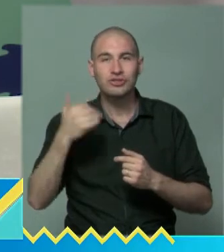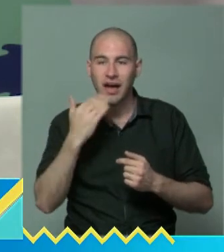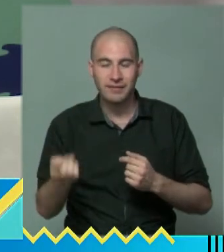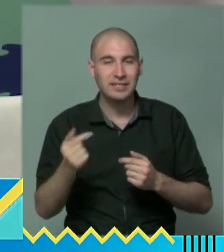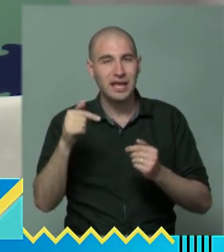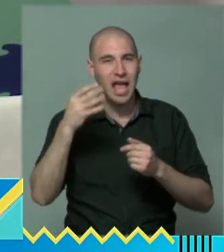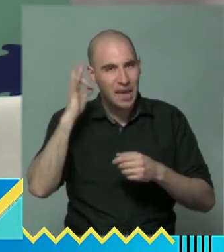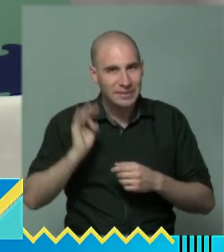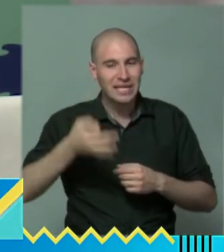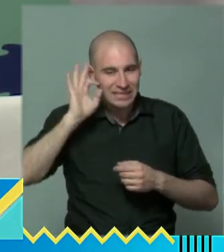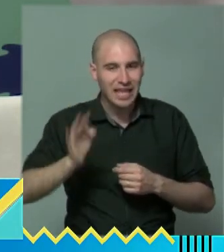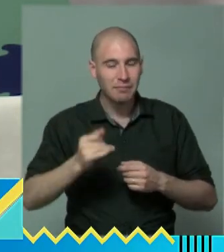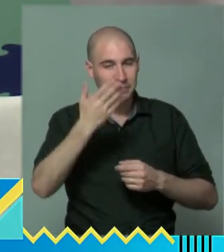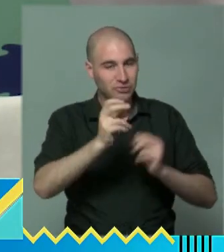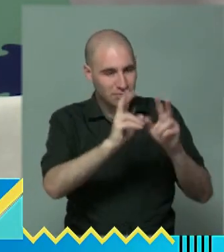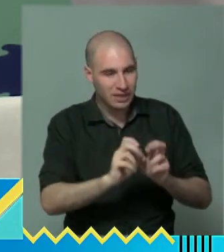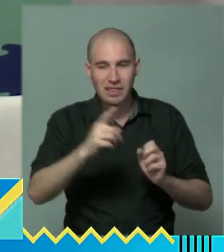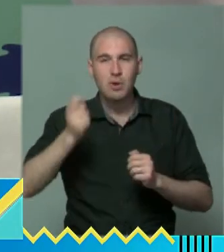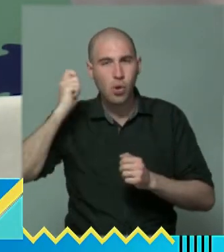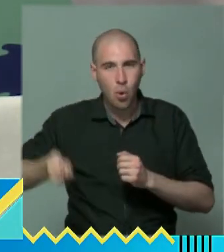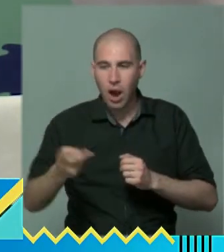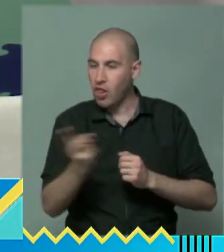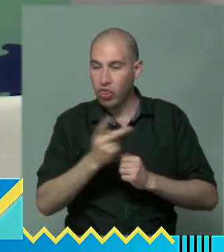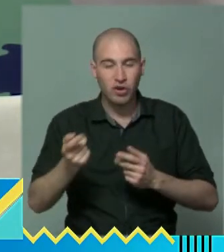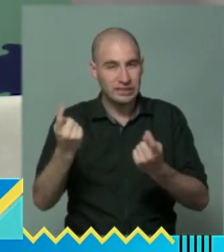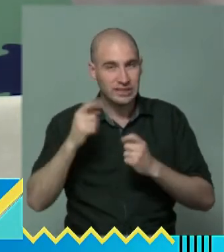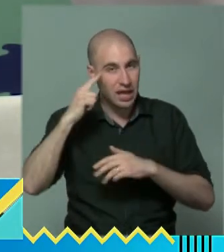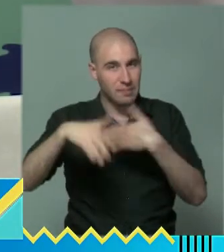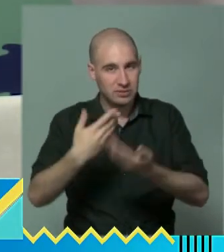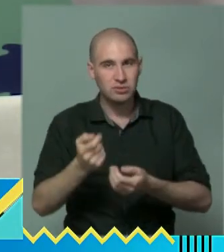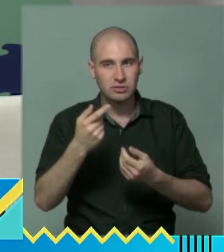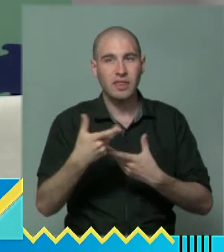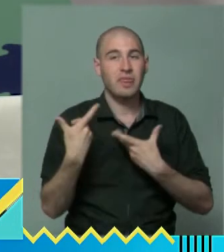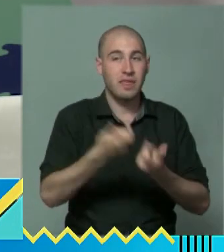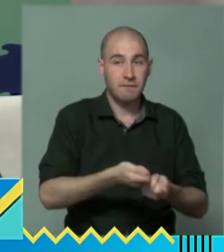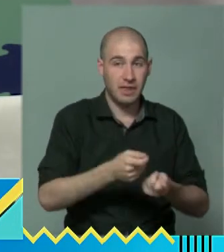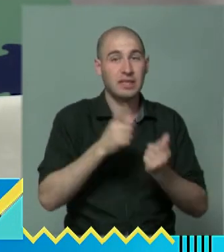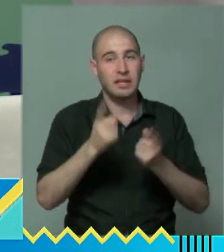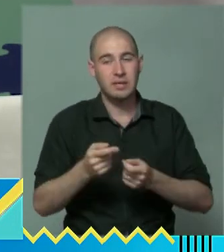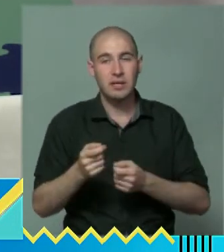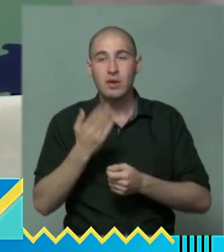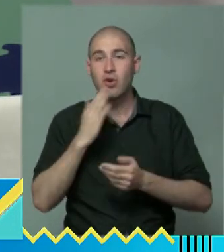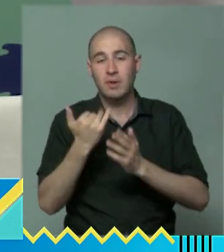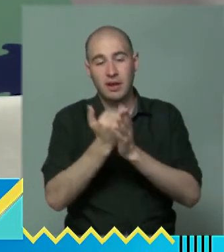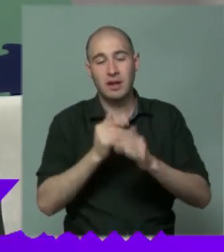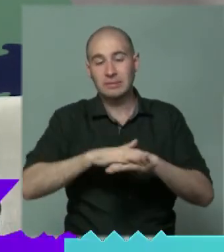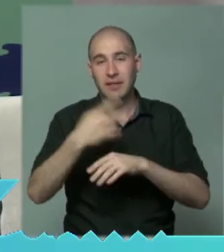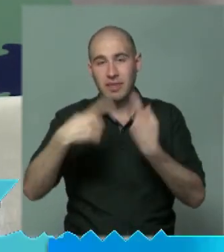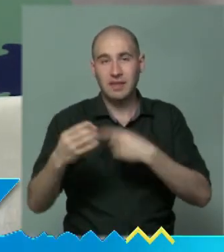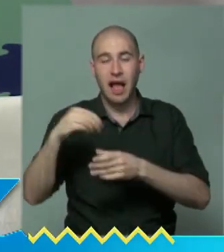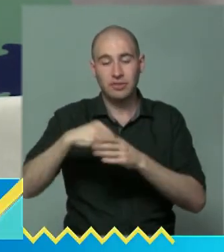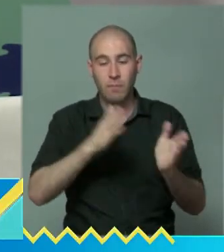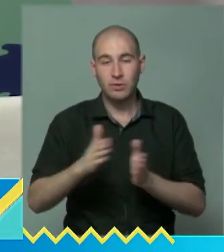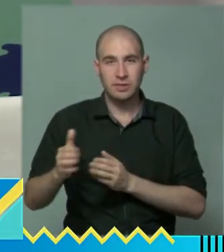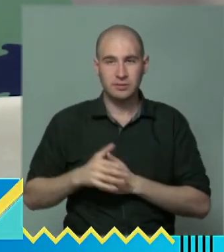tan especializado quien investiga como quien juzga y a su vez como quien defiende y o cumple distinto rol dentro del